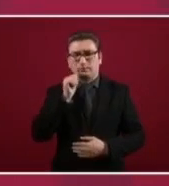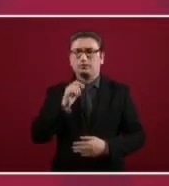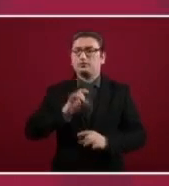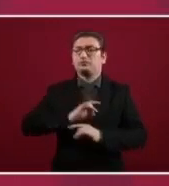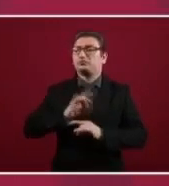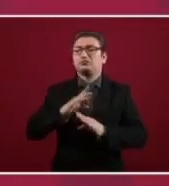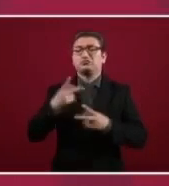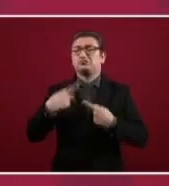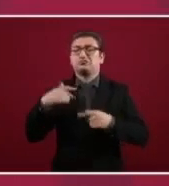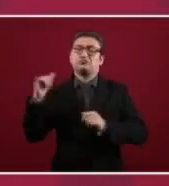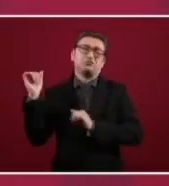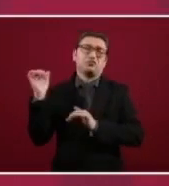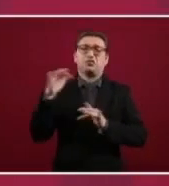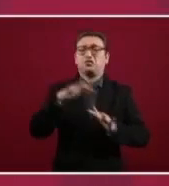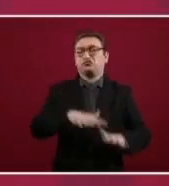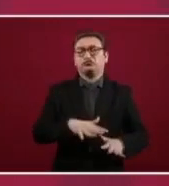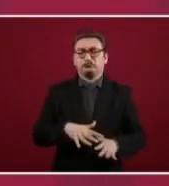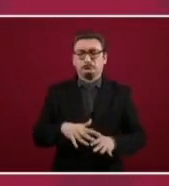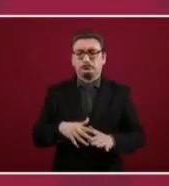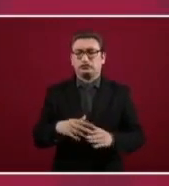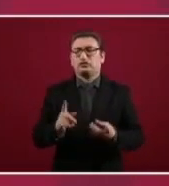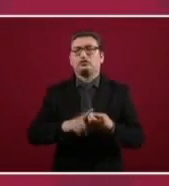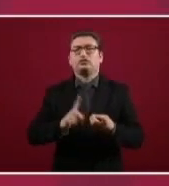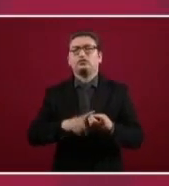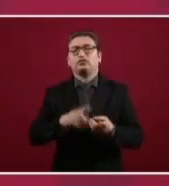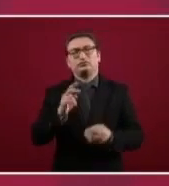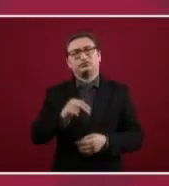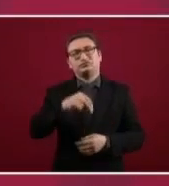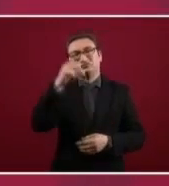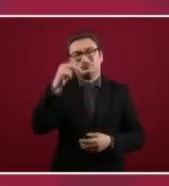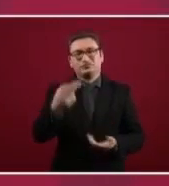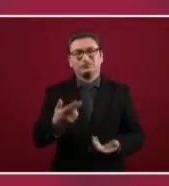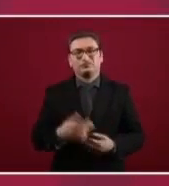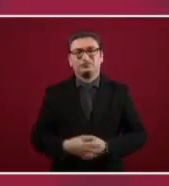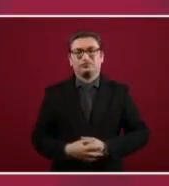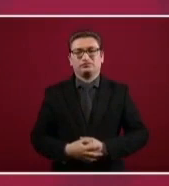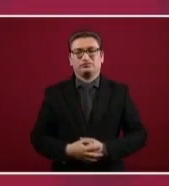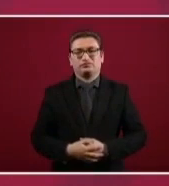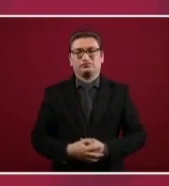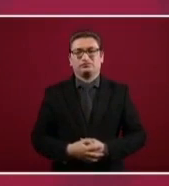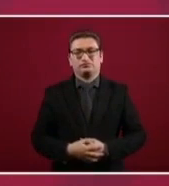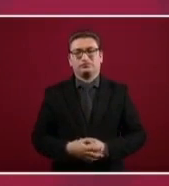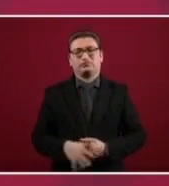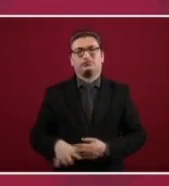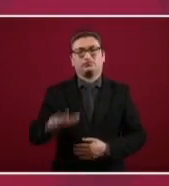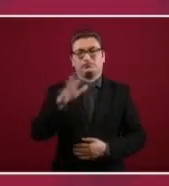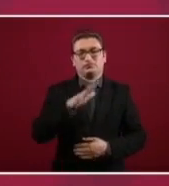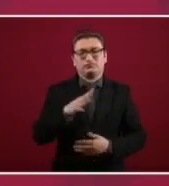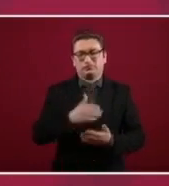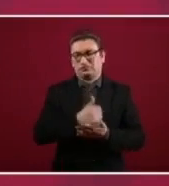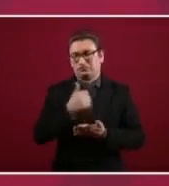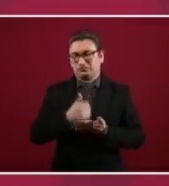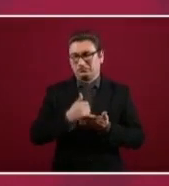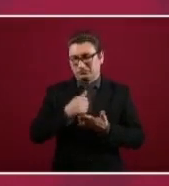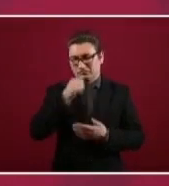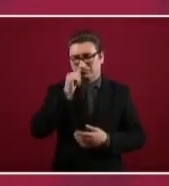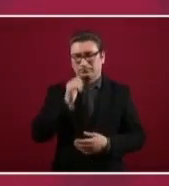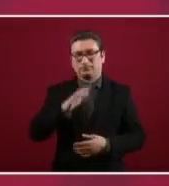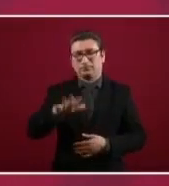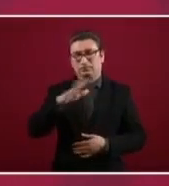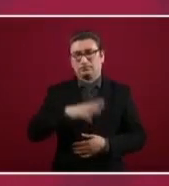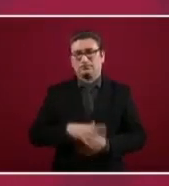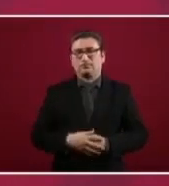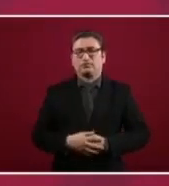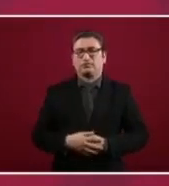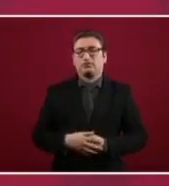invaden al norte a ciudad juárez lo que era entonces